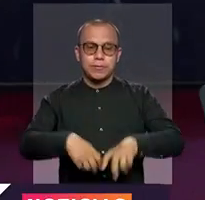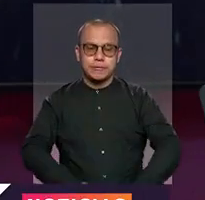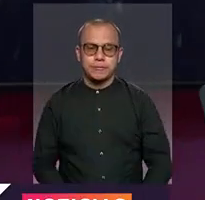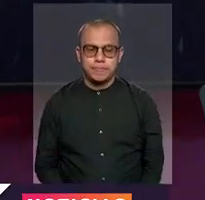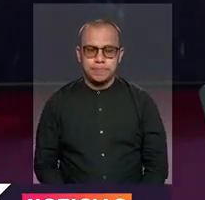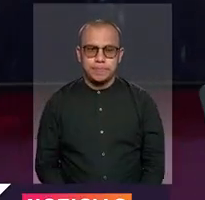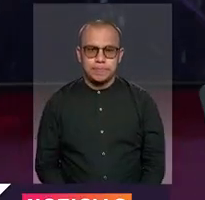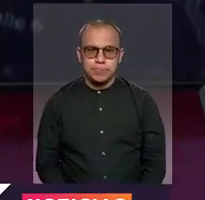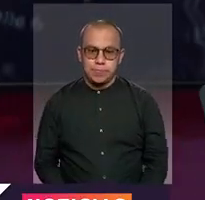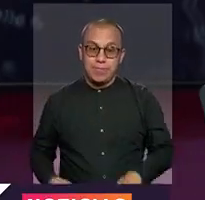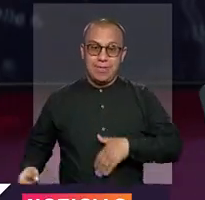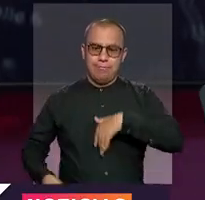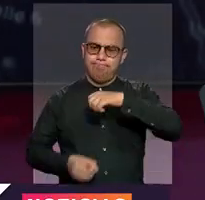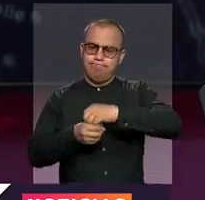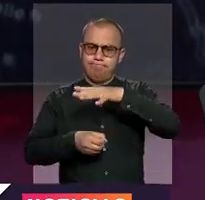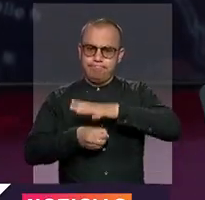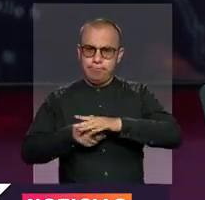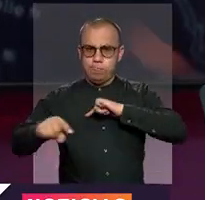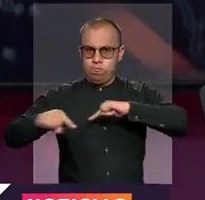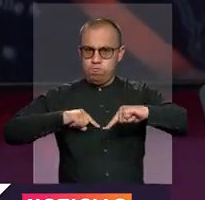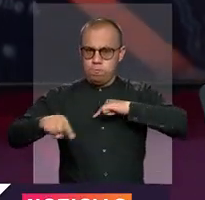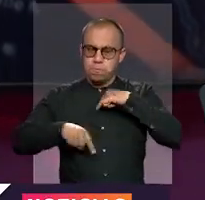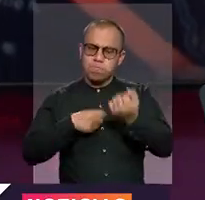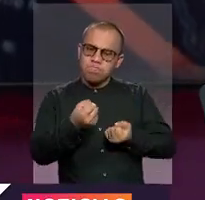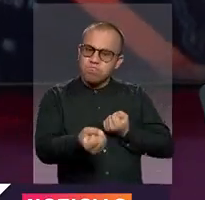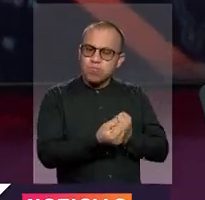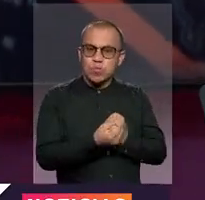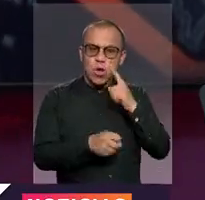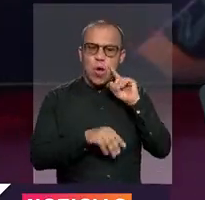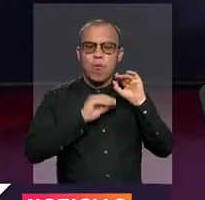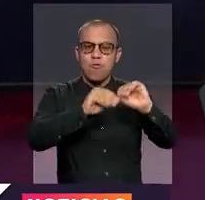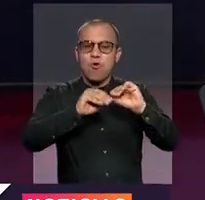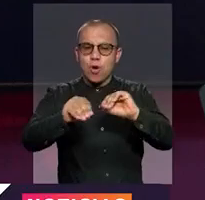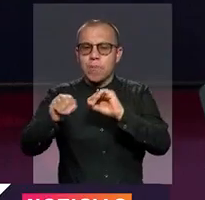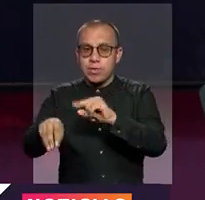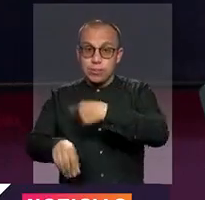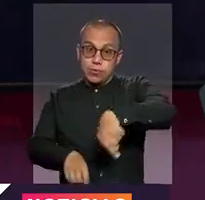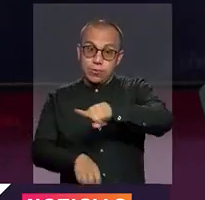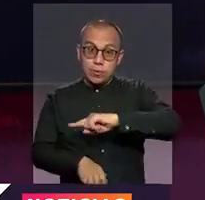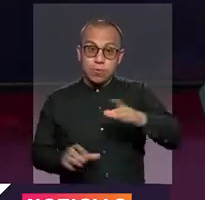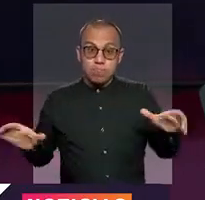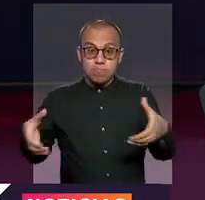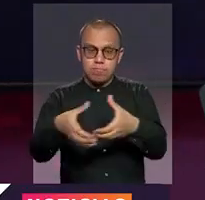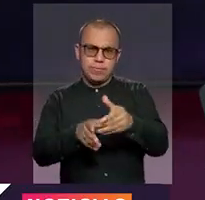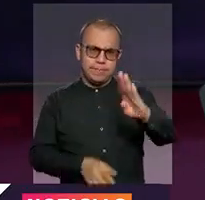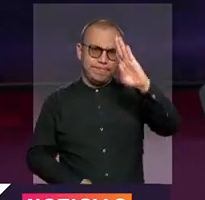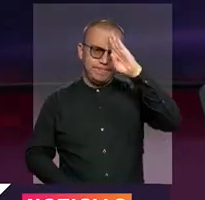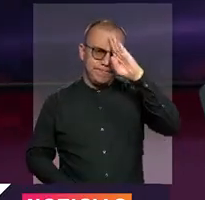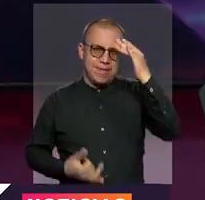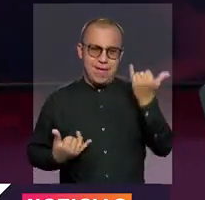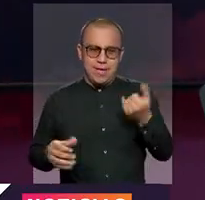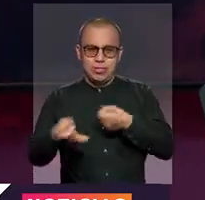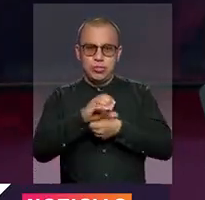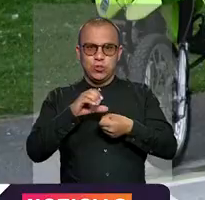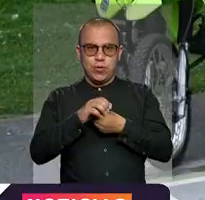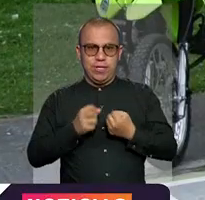La Administración Distrital invertirá recursos para apoyar la formación de policías y así reforzar el pie de fuerza de la